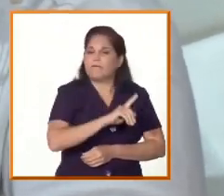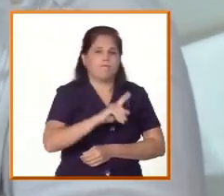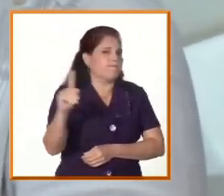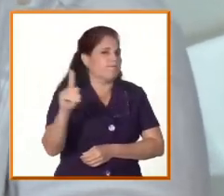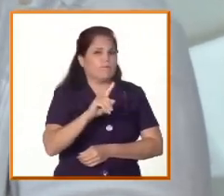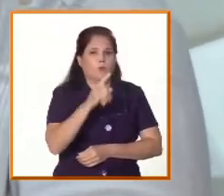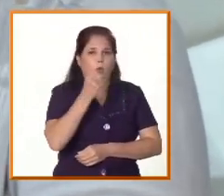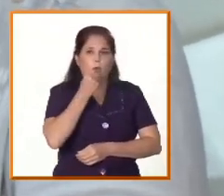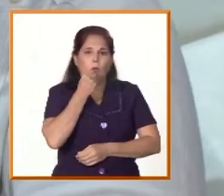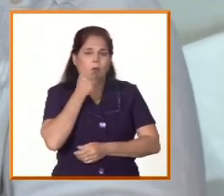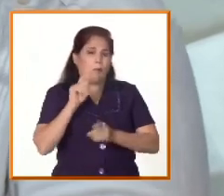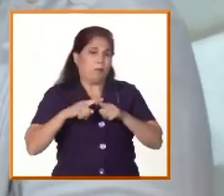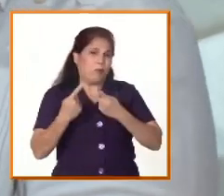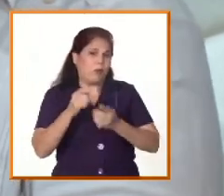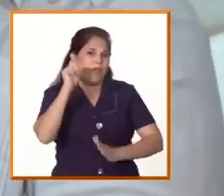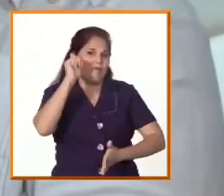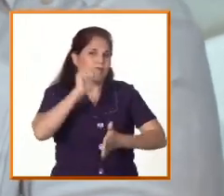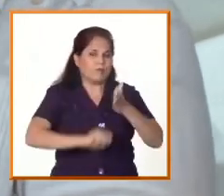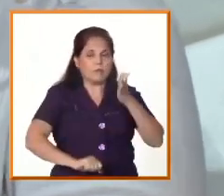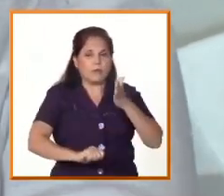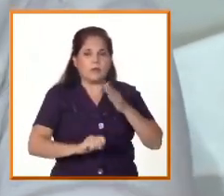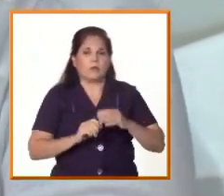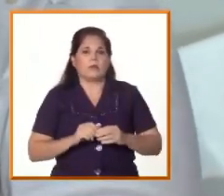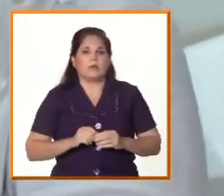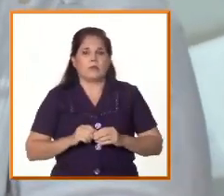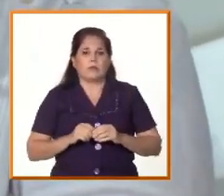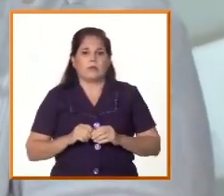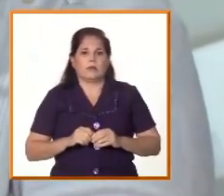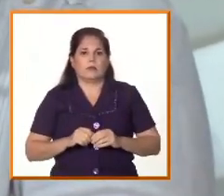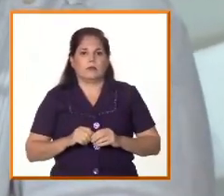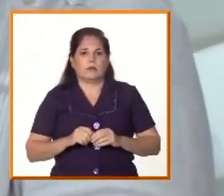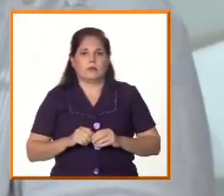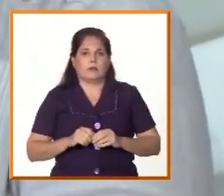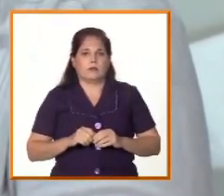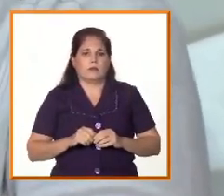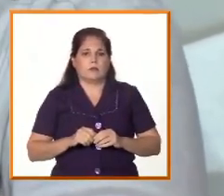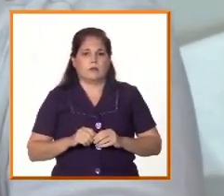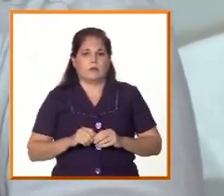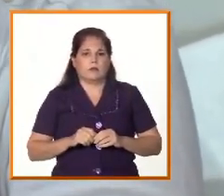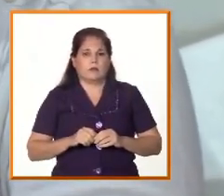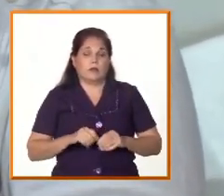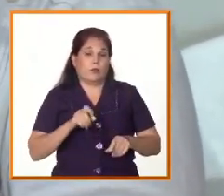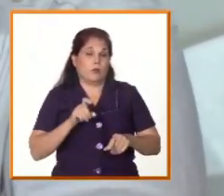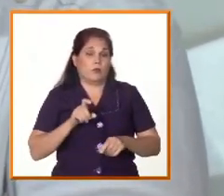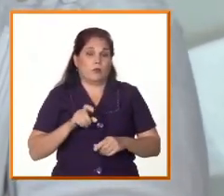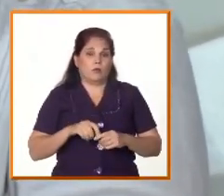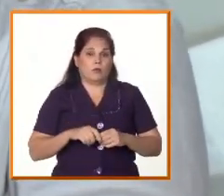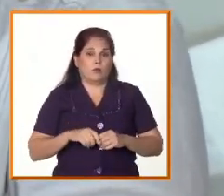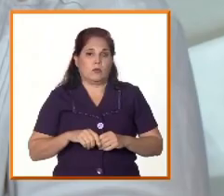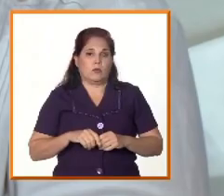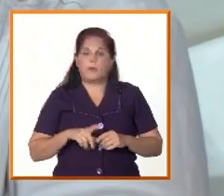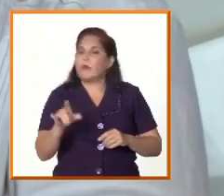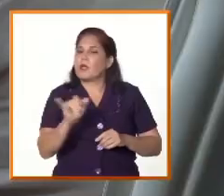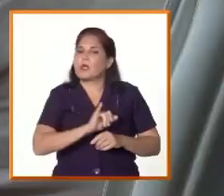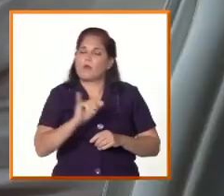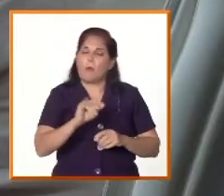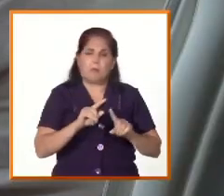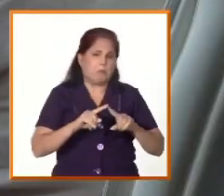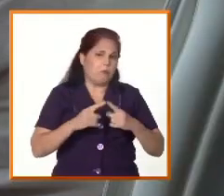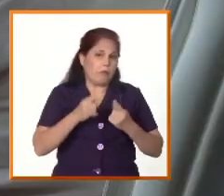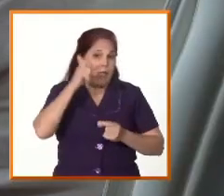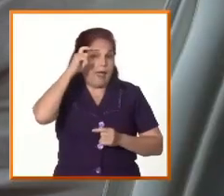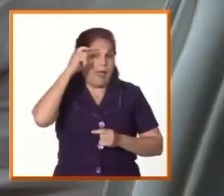que viajar vacío el lugar para poder traer la la carga y por último y eso mucho tiene que ver también con el hecho de que